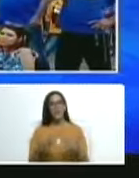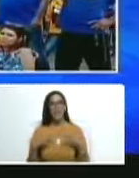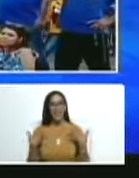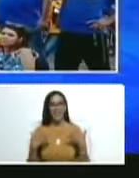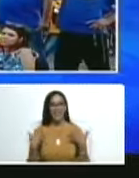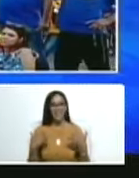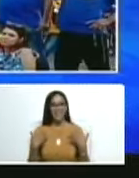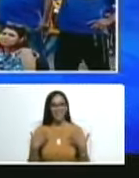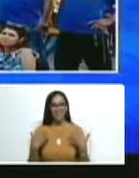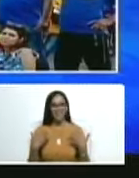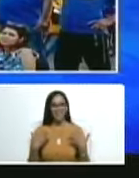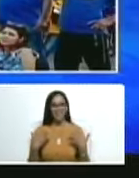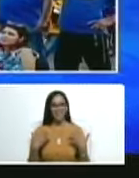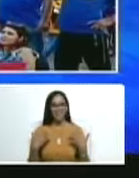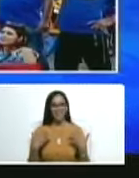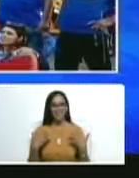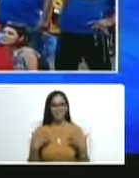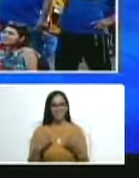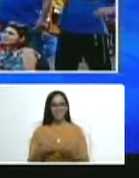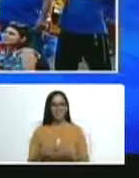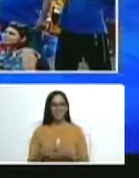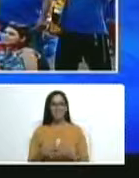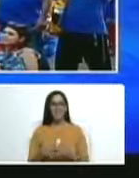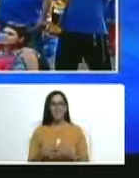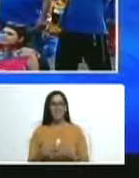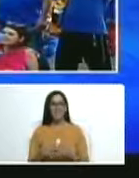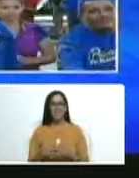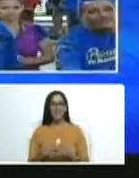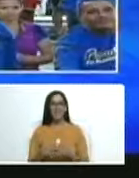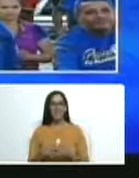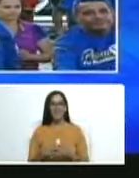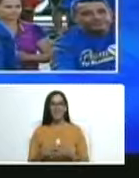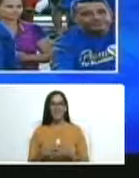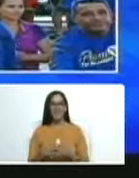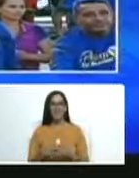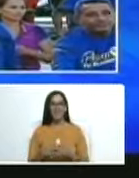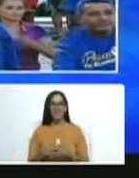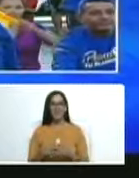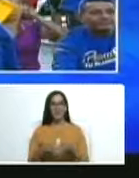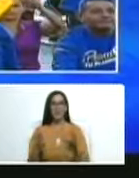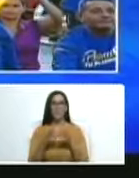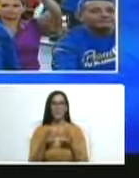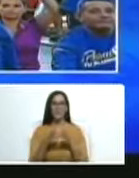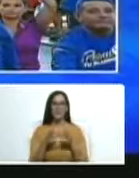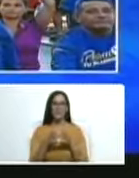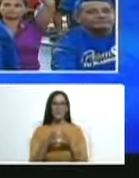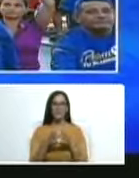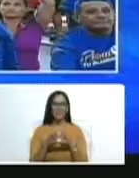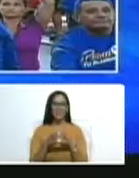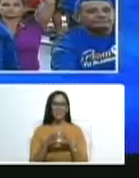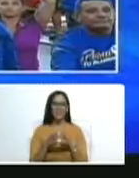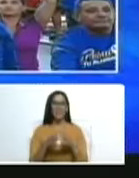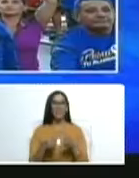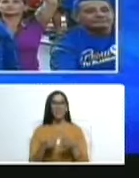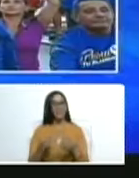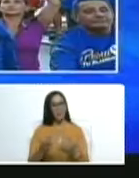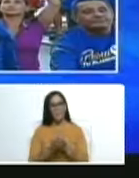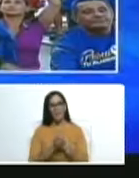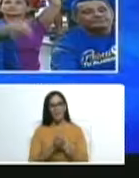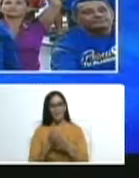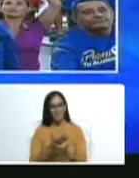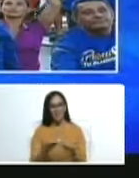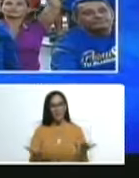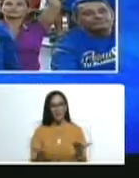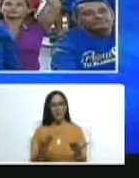gran complacencia estar siendo testigo, compañeros, compañeras, compas, estar